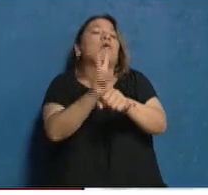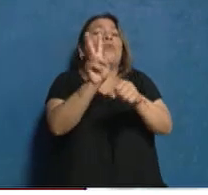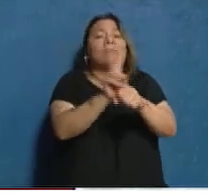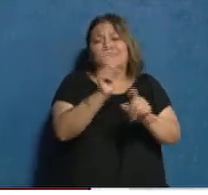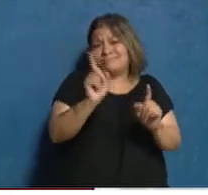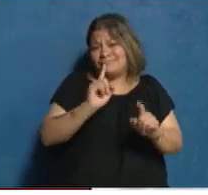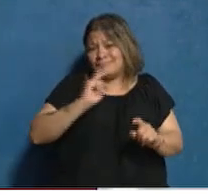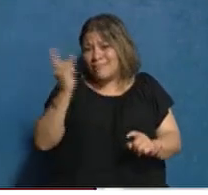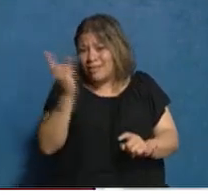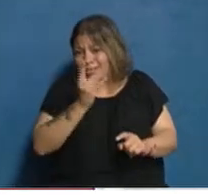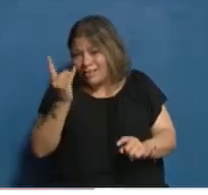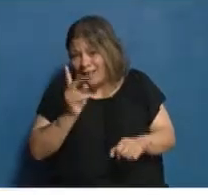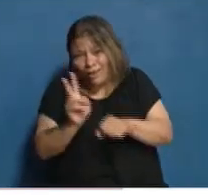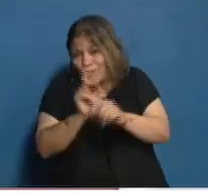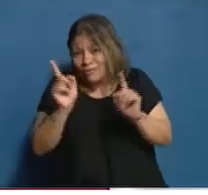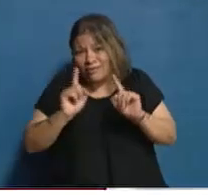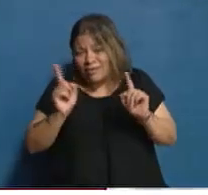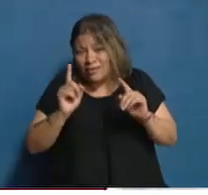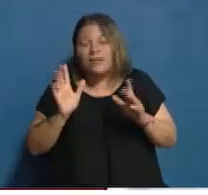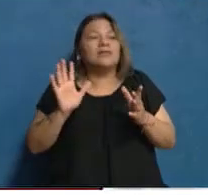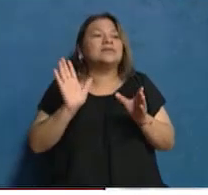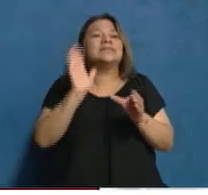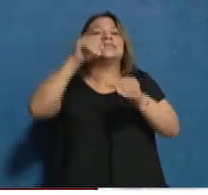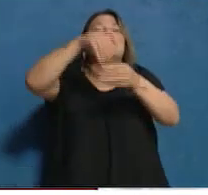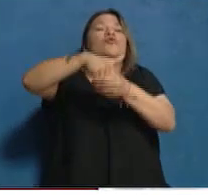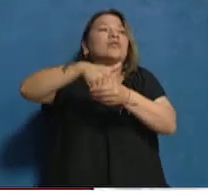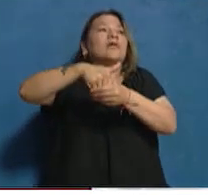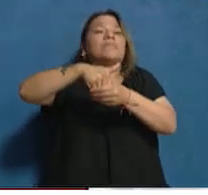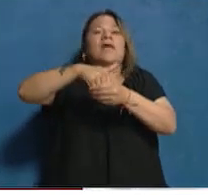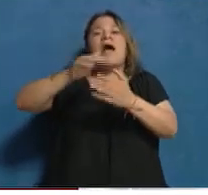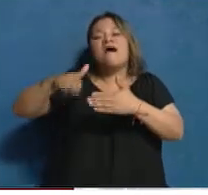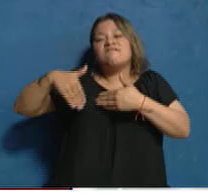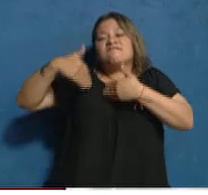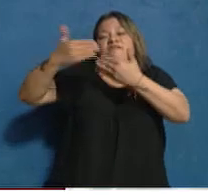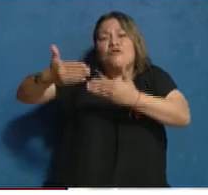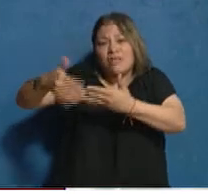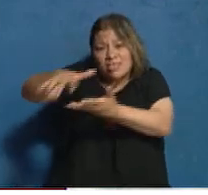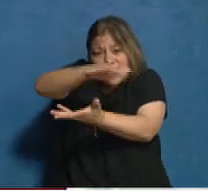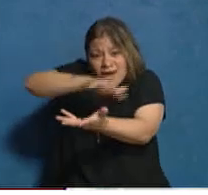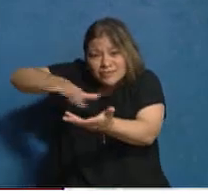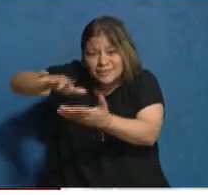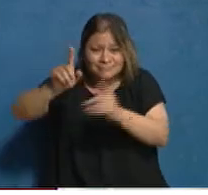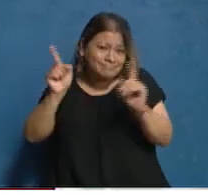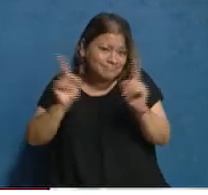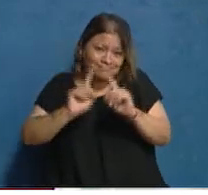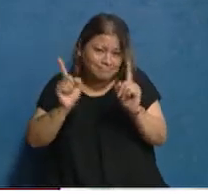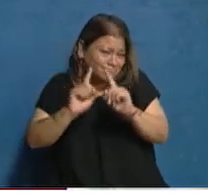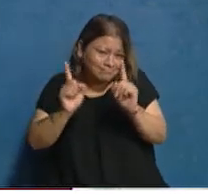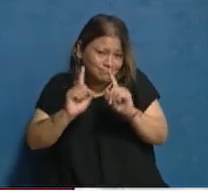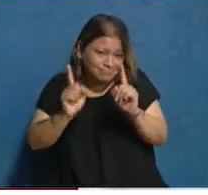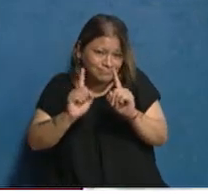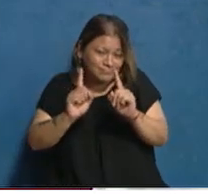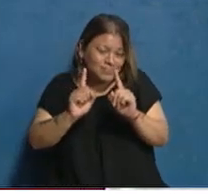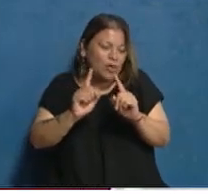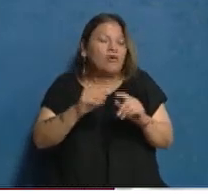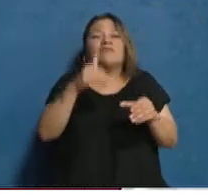términos reales no se le está cuidando. Se está votando no en función de los intereses objetivos de quienes